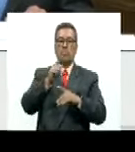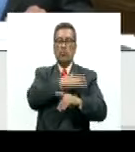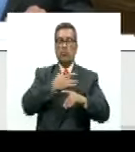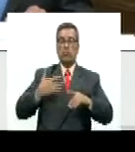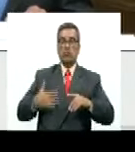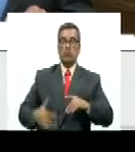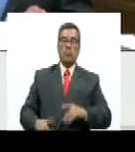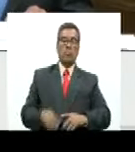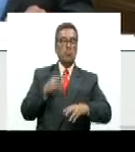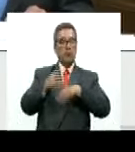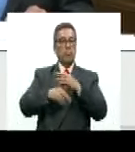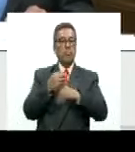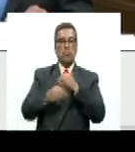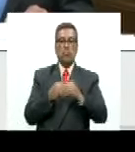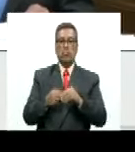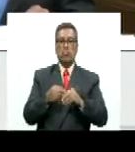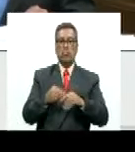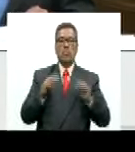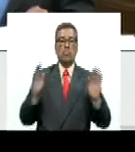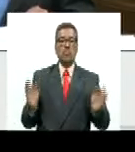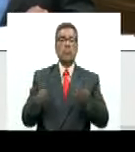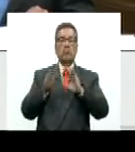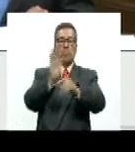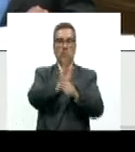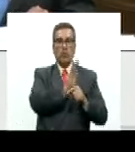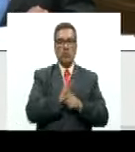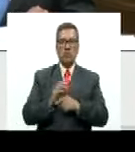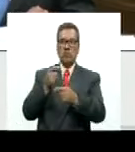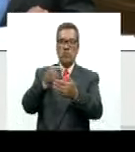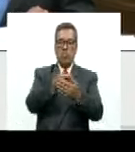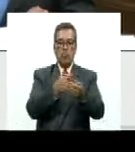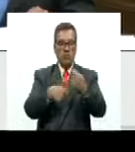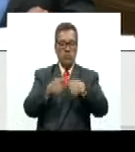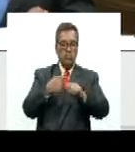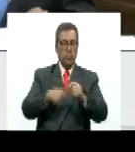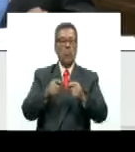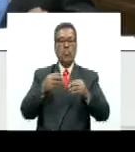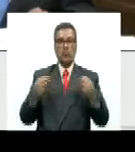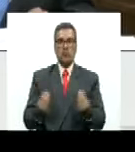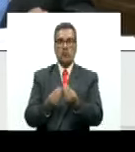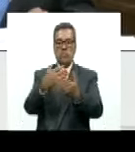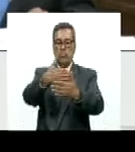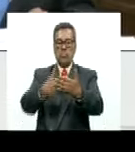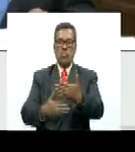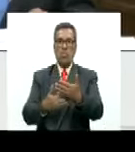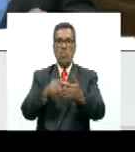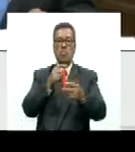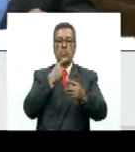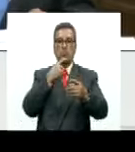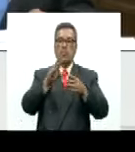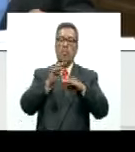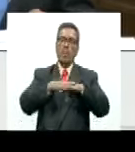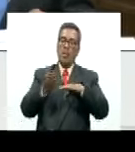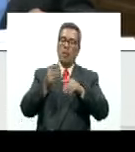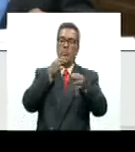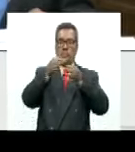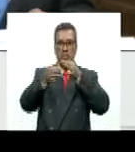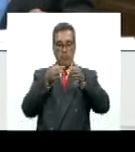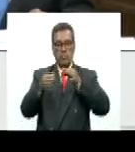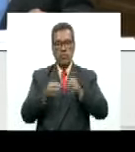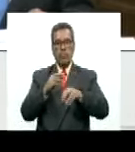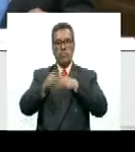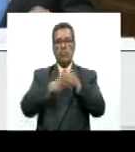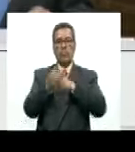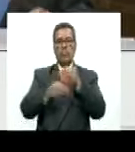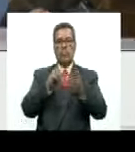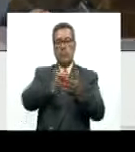China relativo a la promoción y protección de inversiones, acompañado de su correspondiente exposición de motivos. De acuerdo a lo consagrado